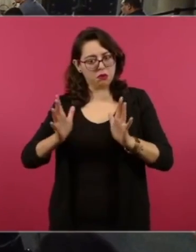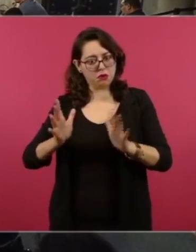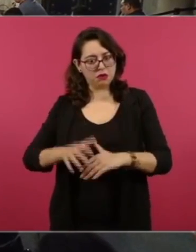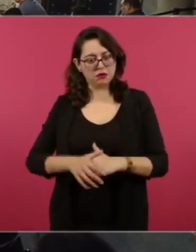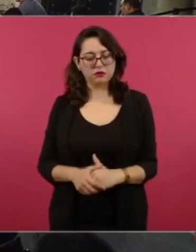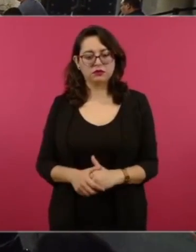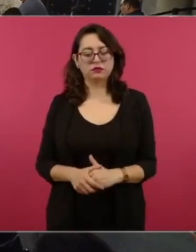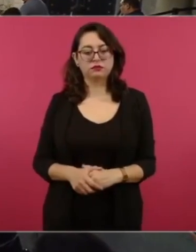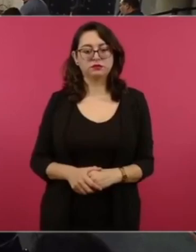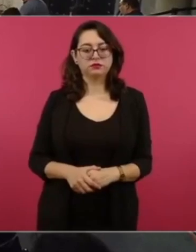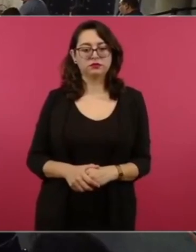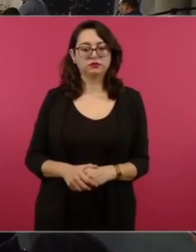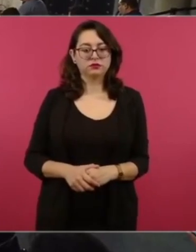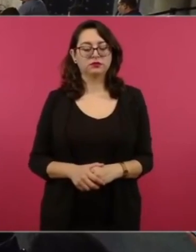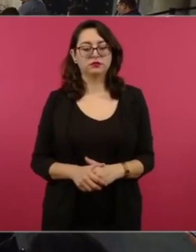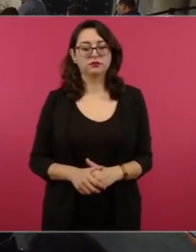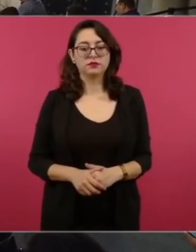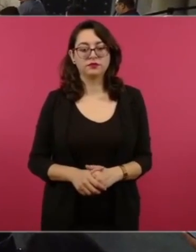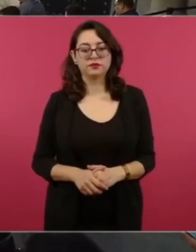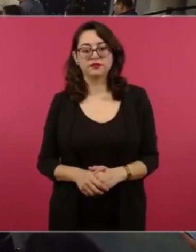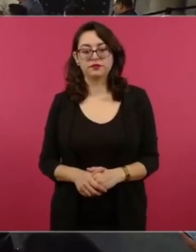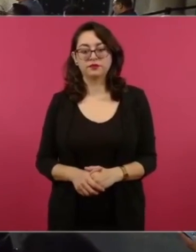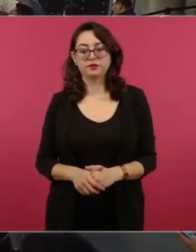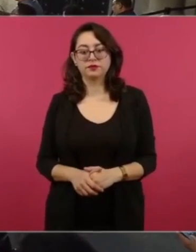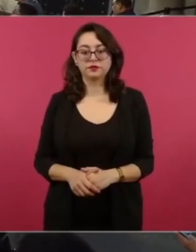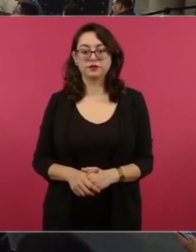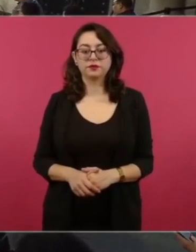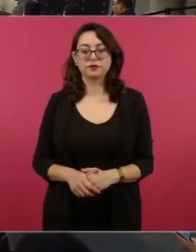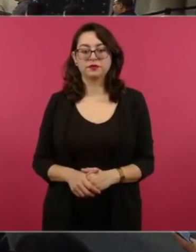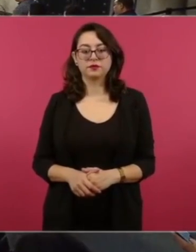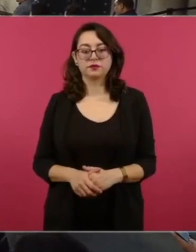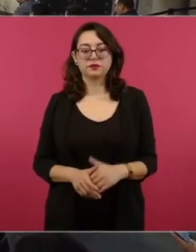la OCDE. Miren.